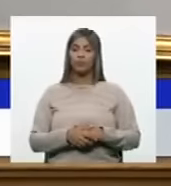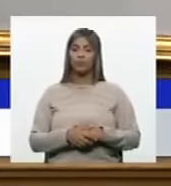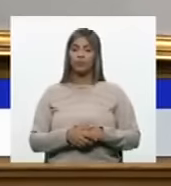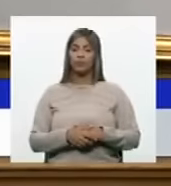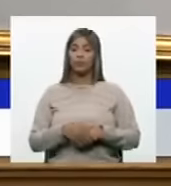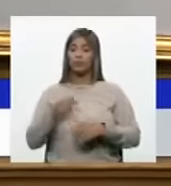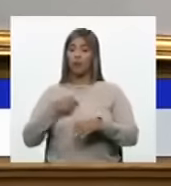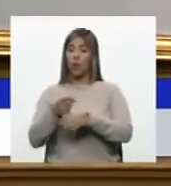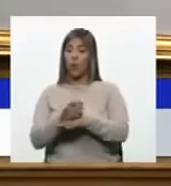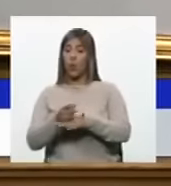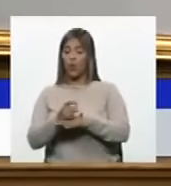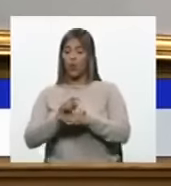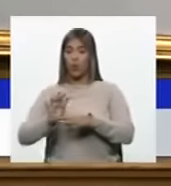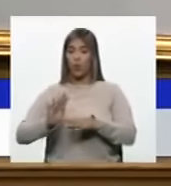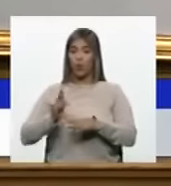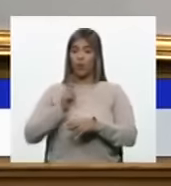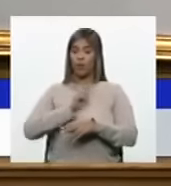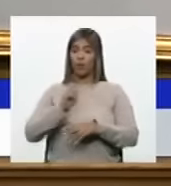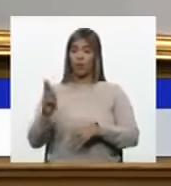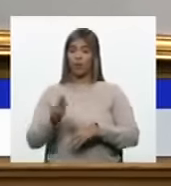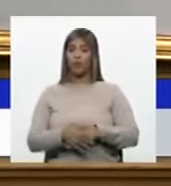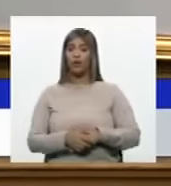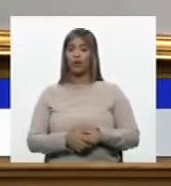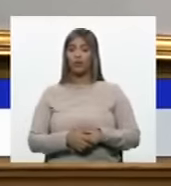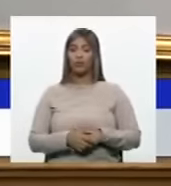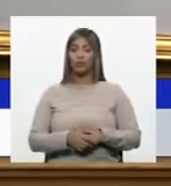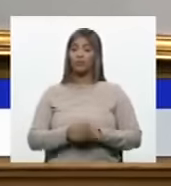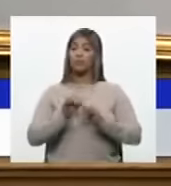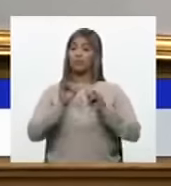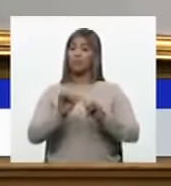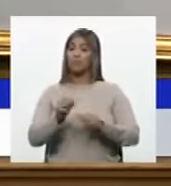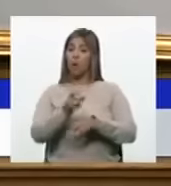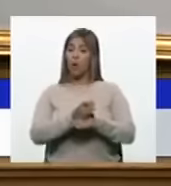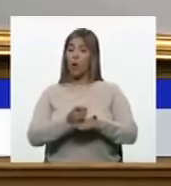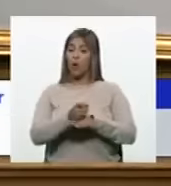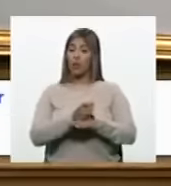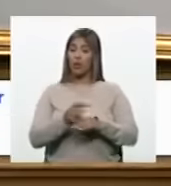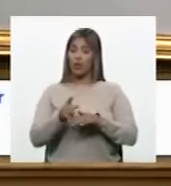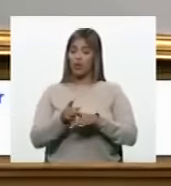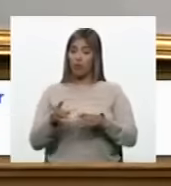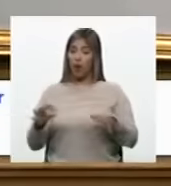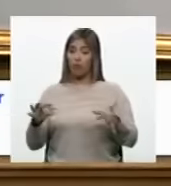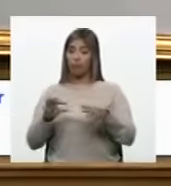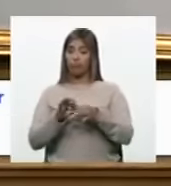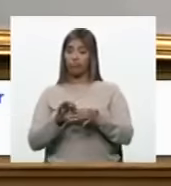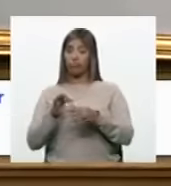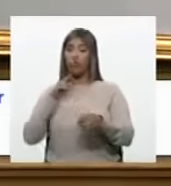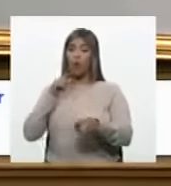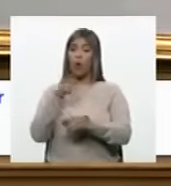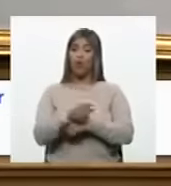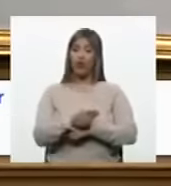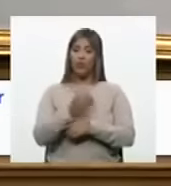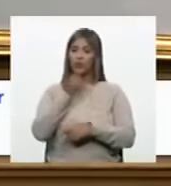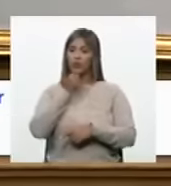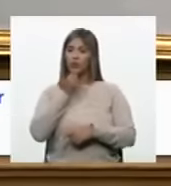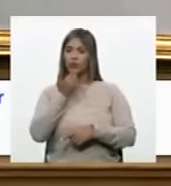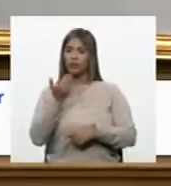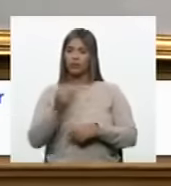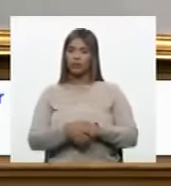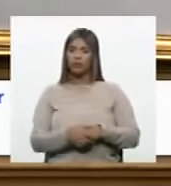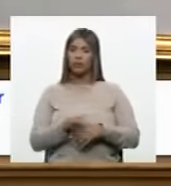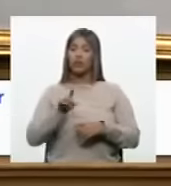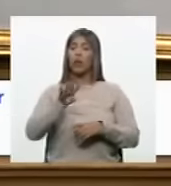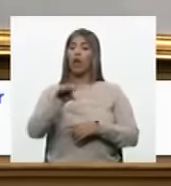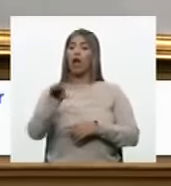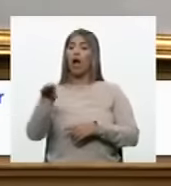Hablando de los gobiernos de la Cuarta República, fueron esos gobiernos quienes fueron conminados, obligados casi, a